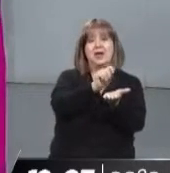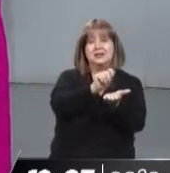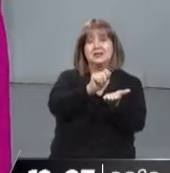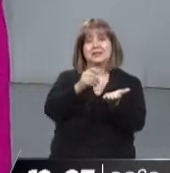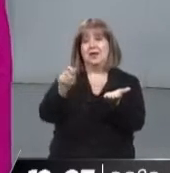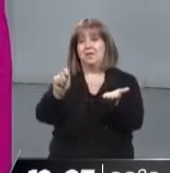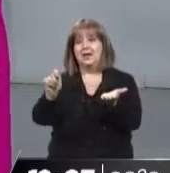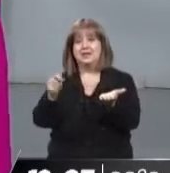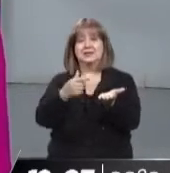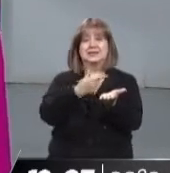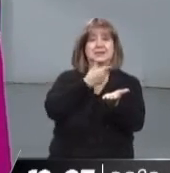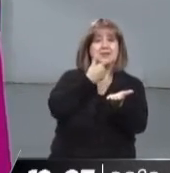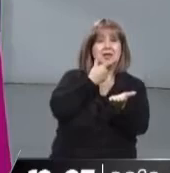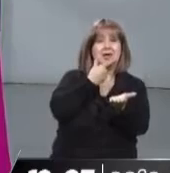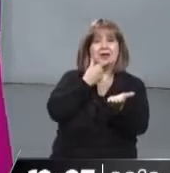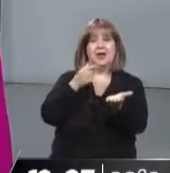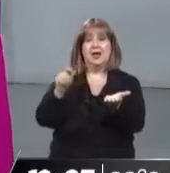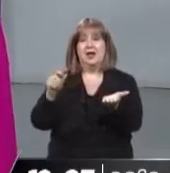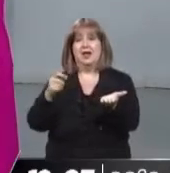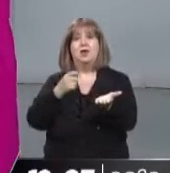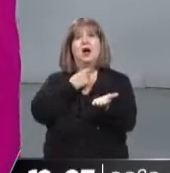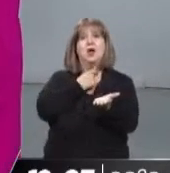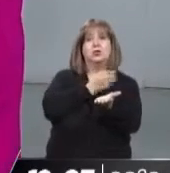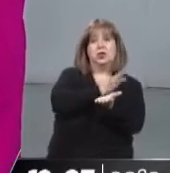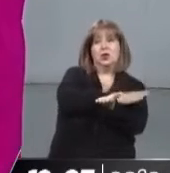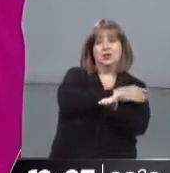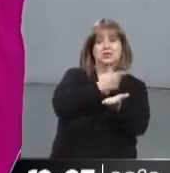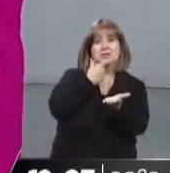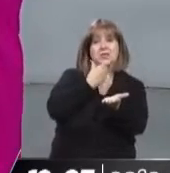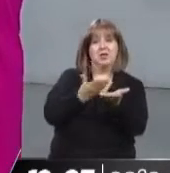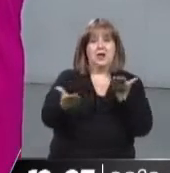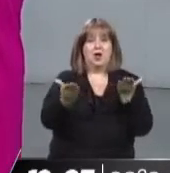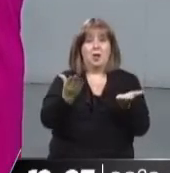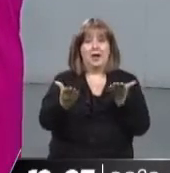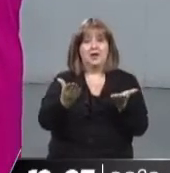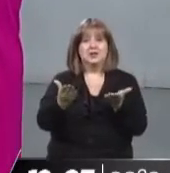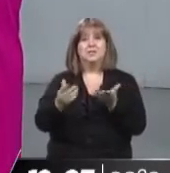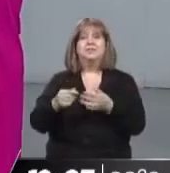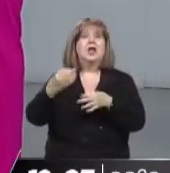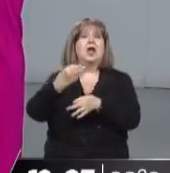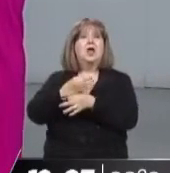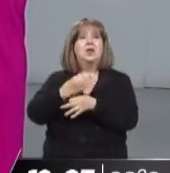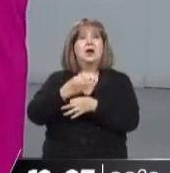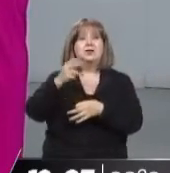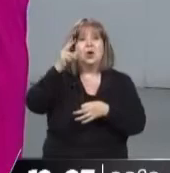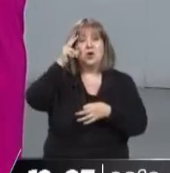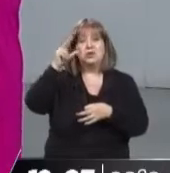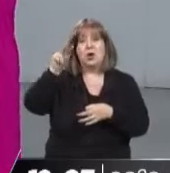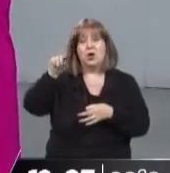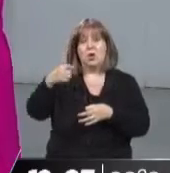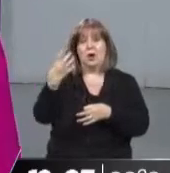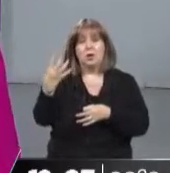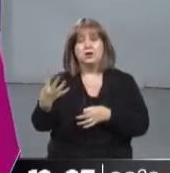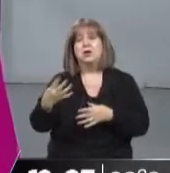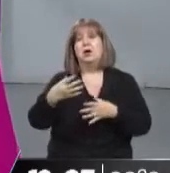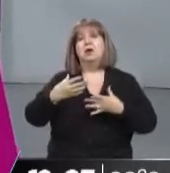llama la atención, sí. y aparte no solamente aquí en esta pantalla, sino cuando nosotros vamos a comprarlo, ¿no? Bueno, educación el 8,4%, atención médica y